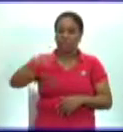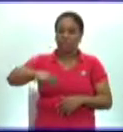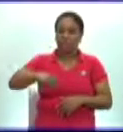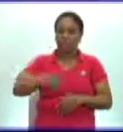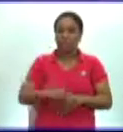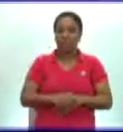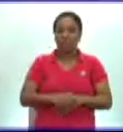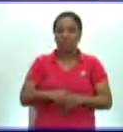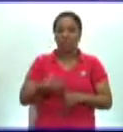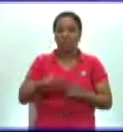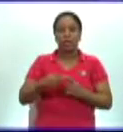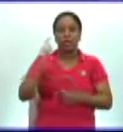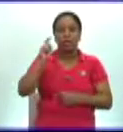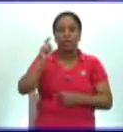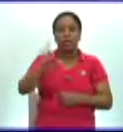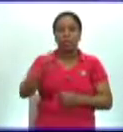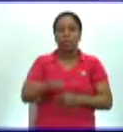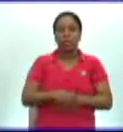por último,